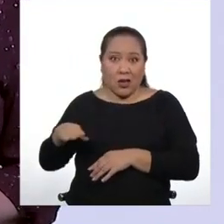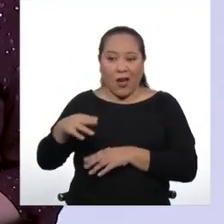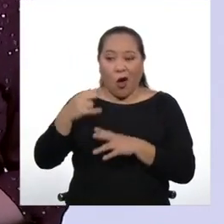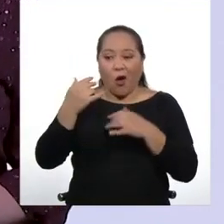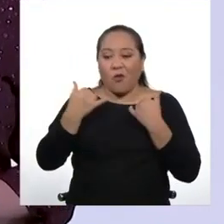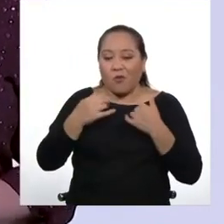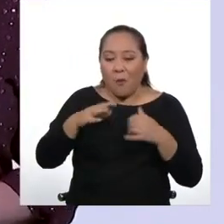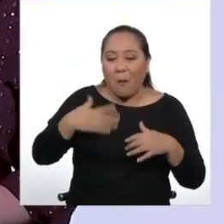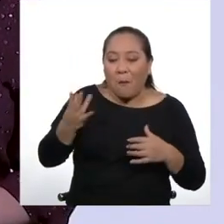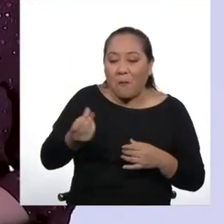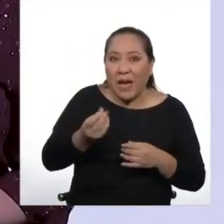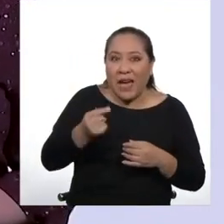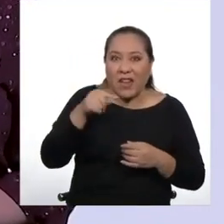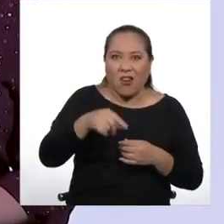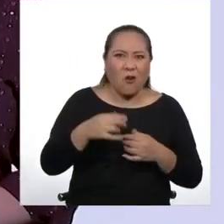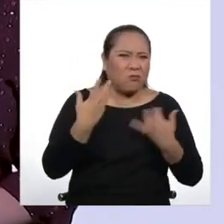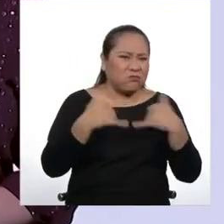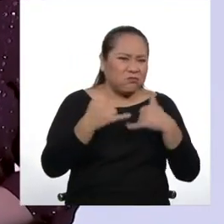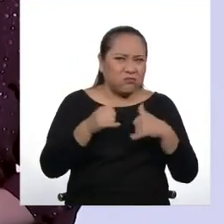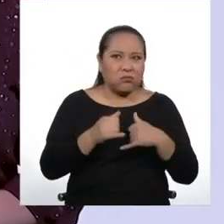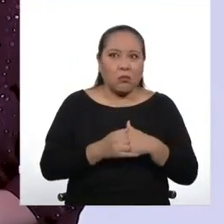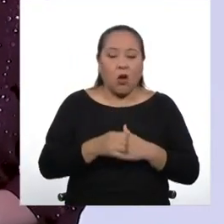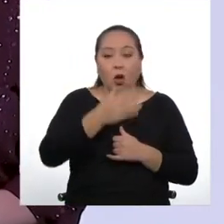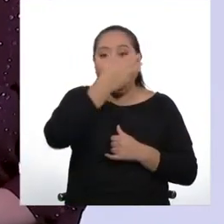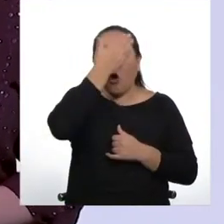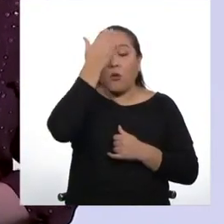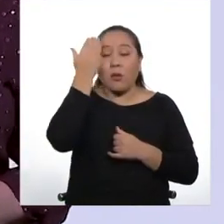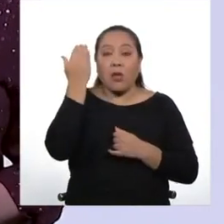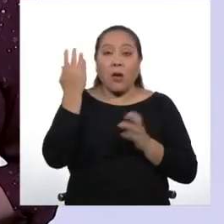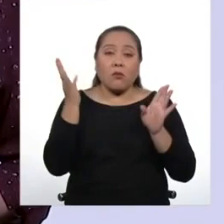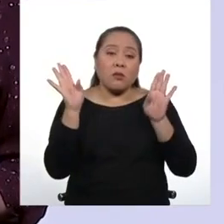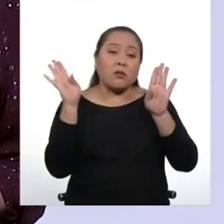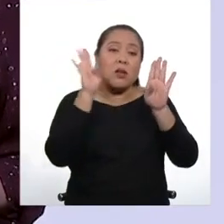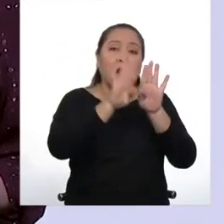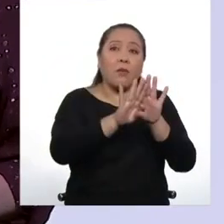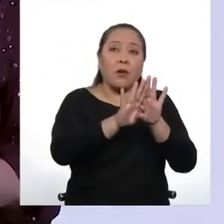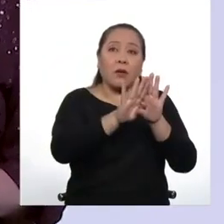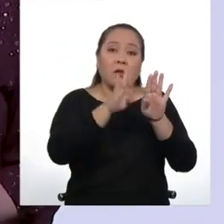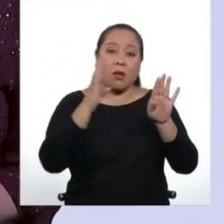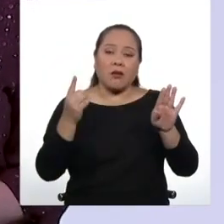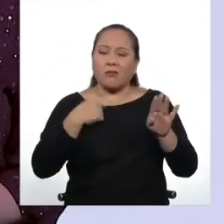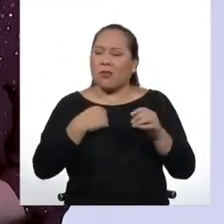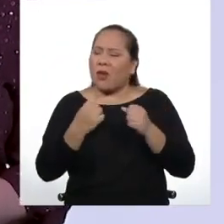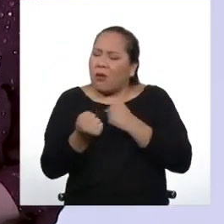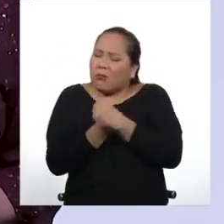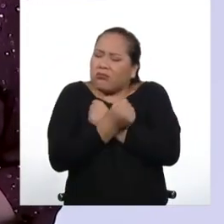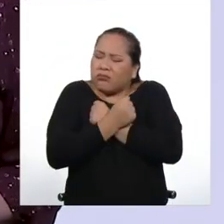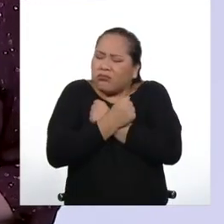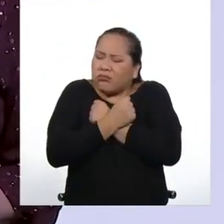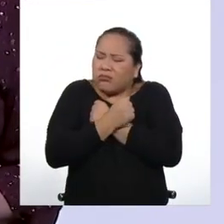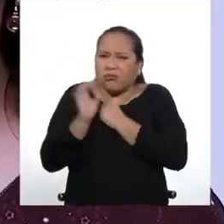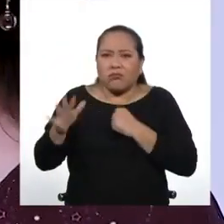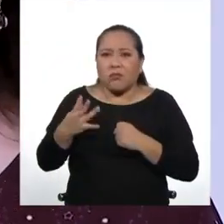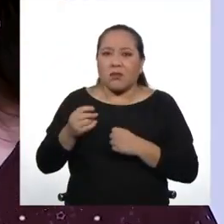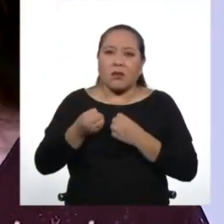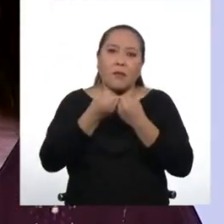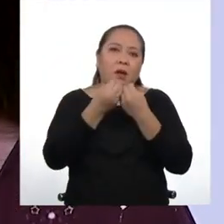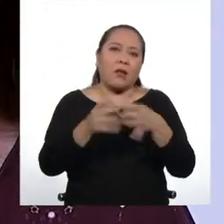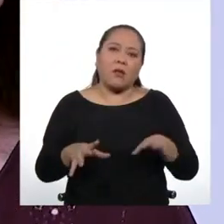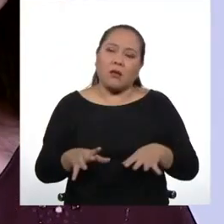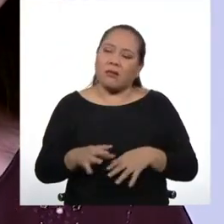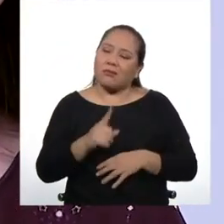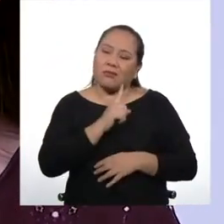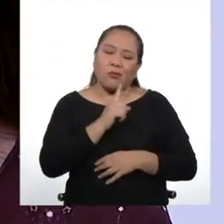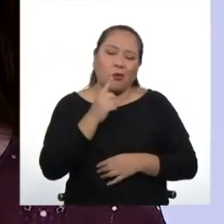juguetón. Pero un día olvidamos cerrar la puerta y mi perrito que tanto queríamos se perdió. Nunca